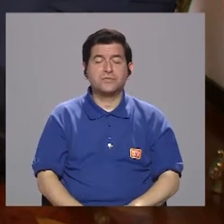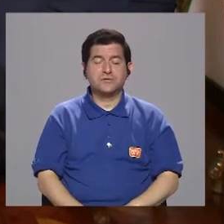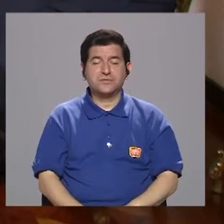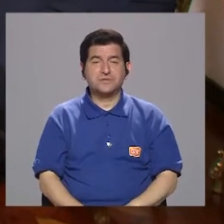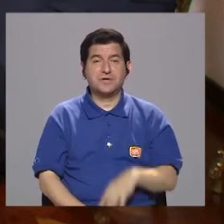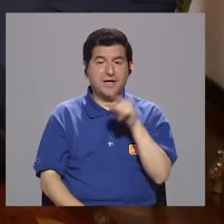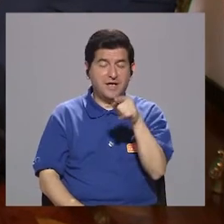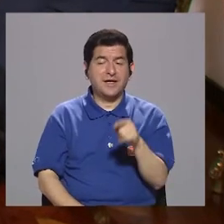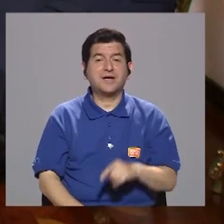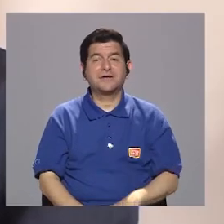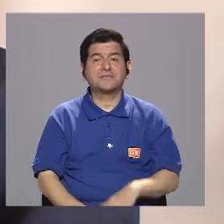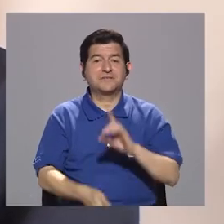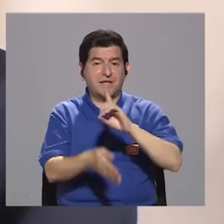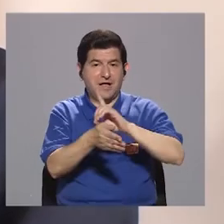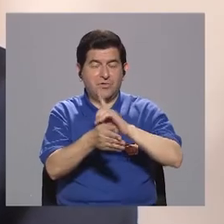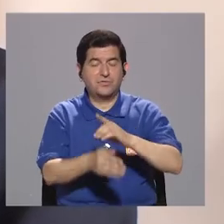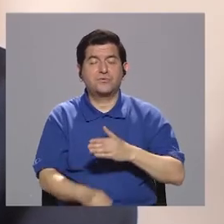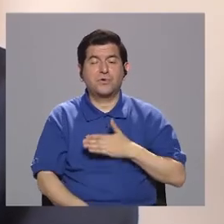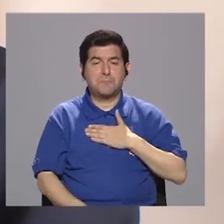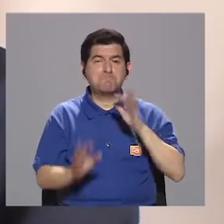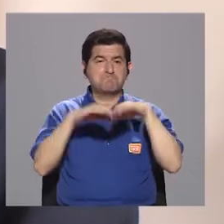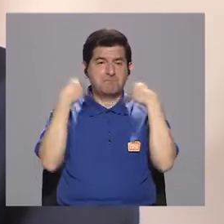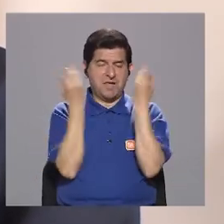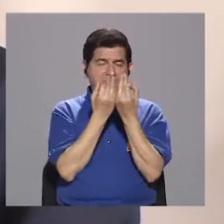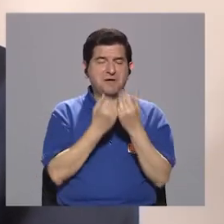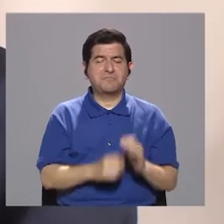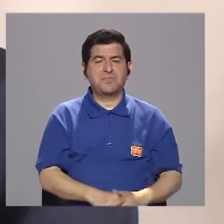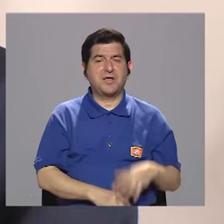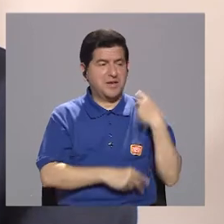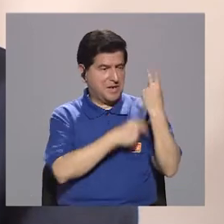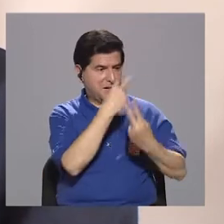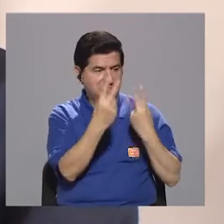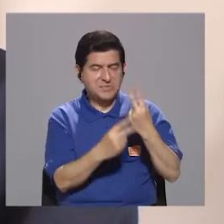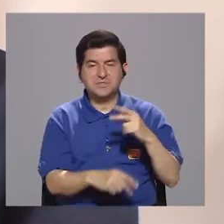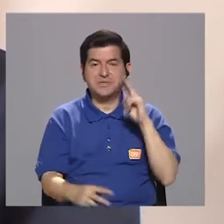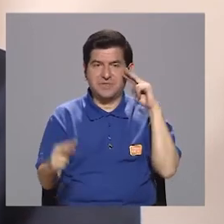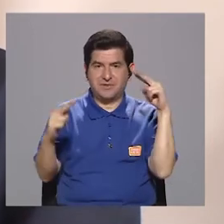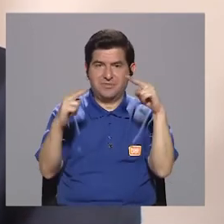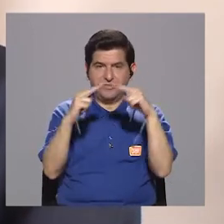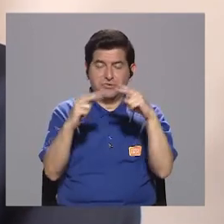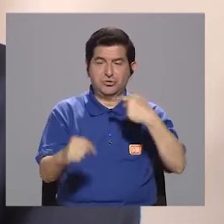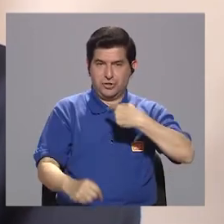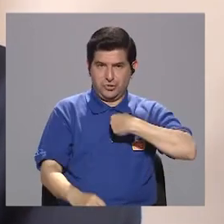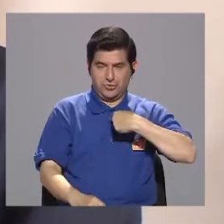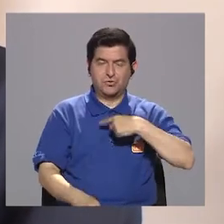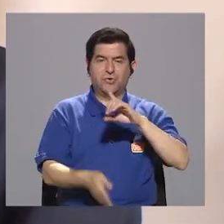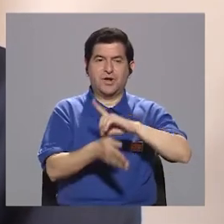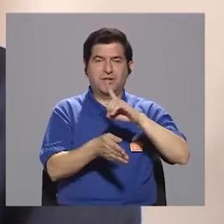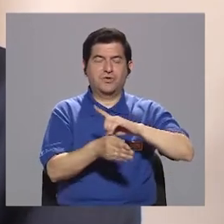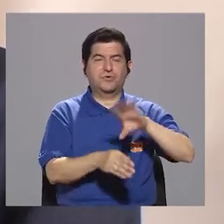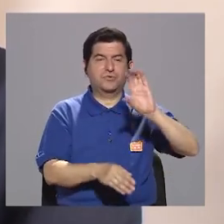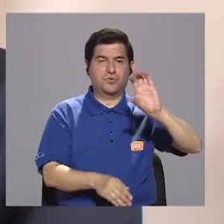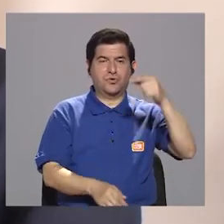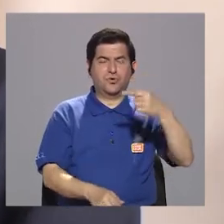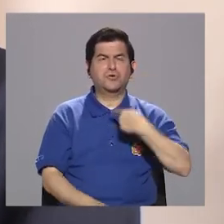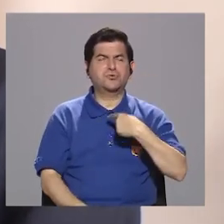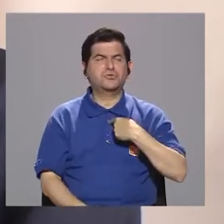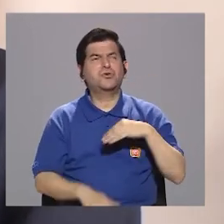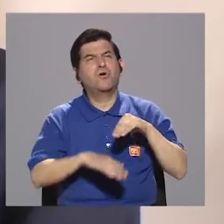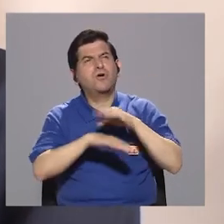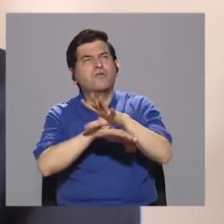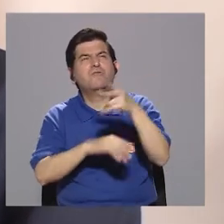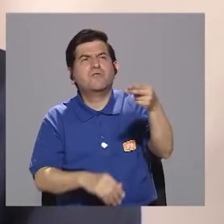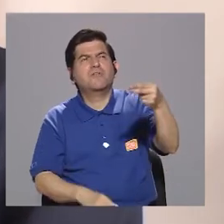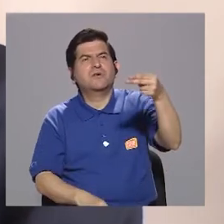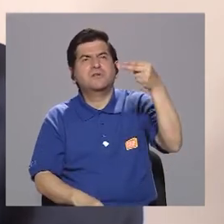verdad es que ese viaje lo hicimos mi familia para que yo conociera al doctor Calderón. Yo iba de aquí un poco influido por